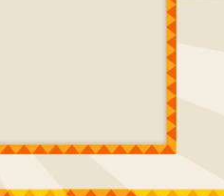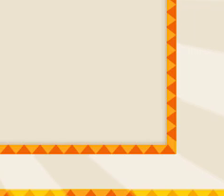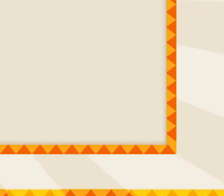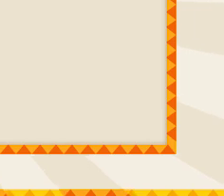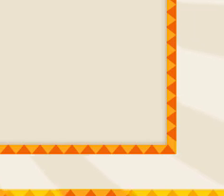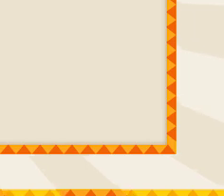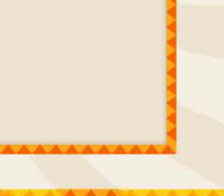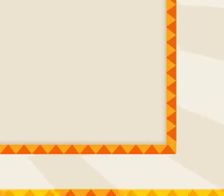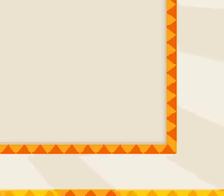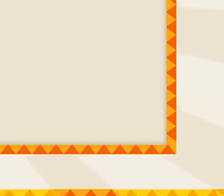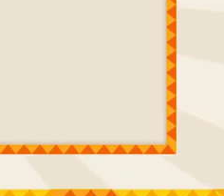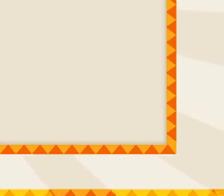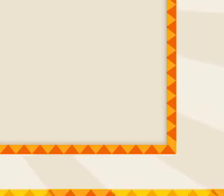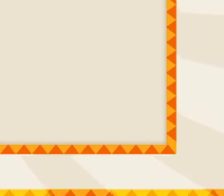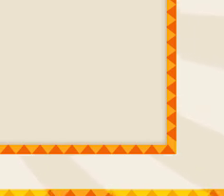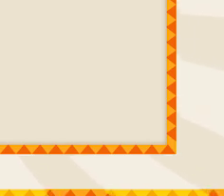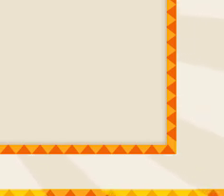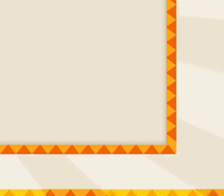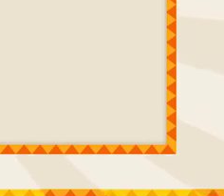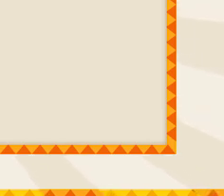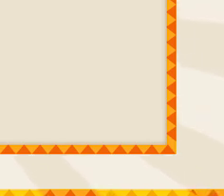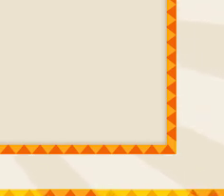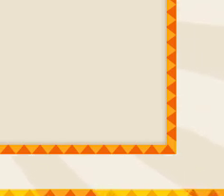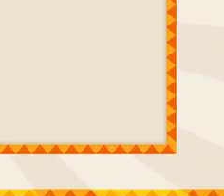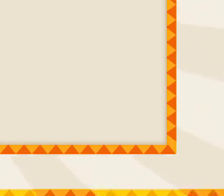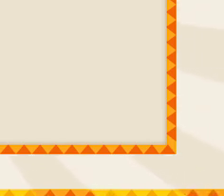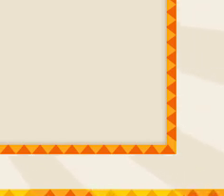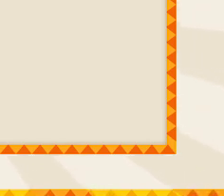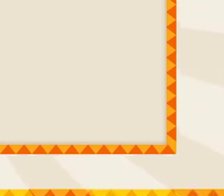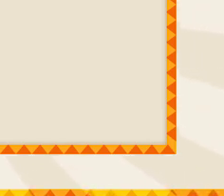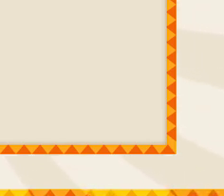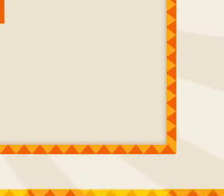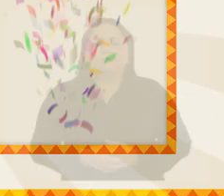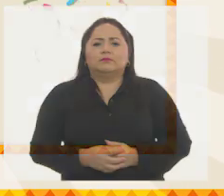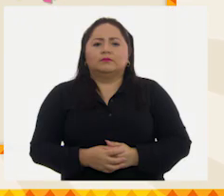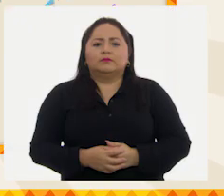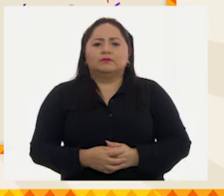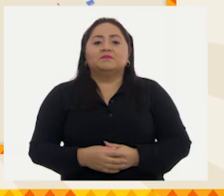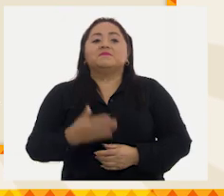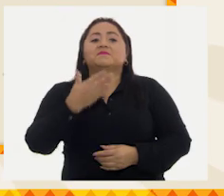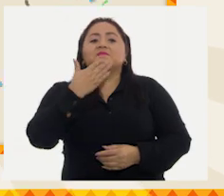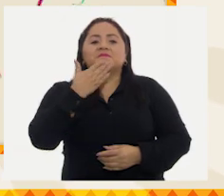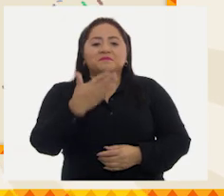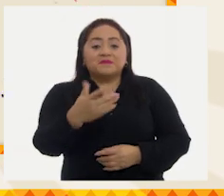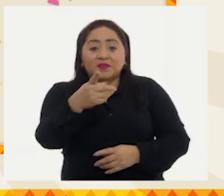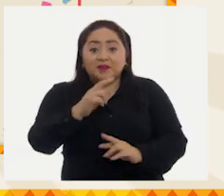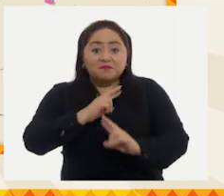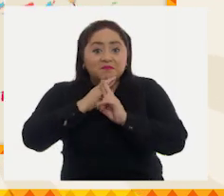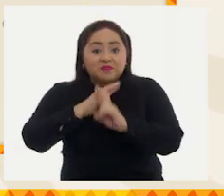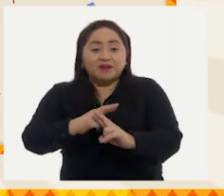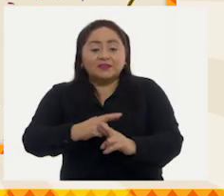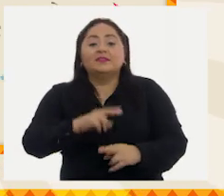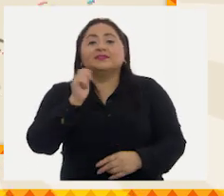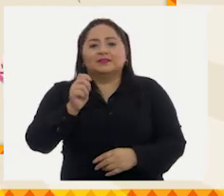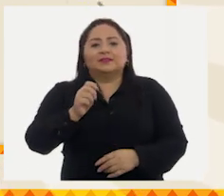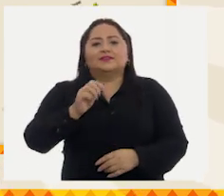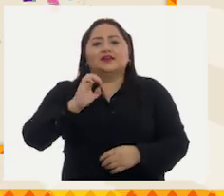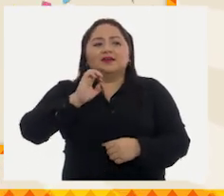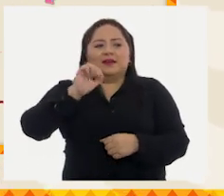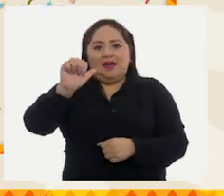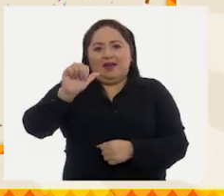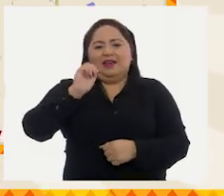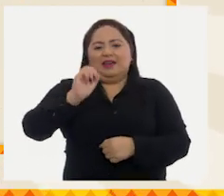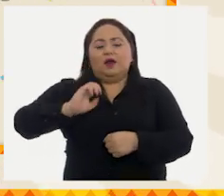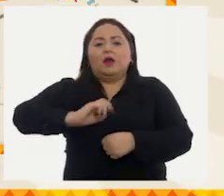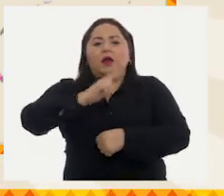Bien, La respuesta correcta es la A.